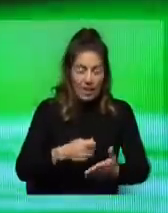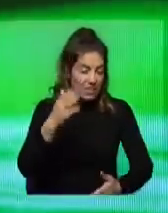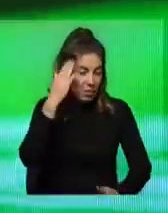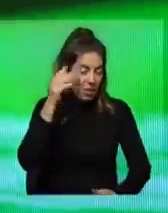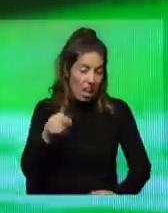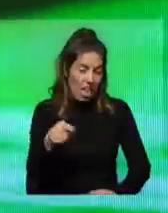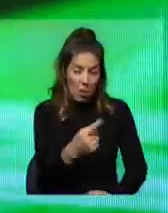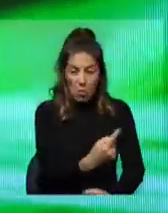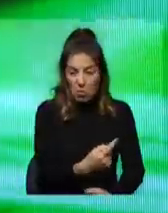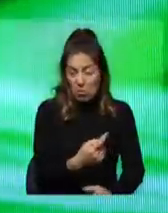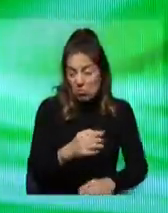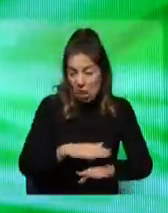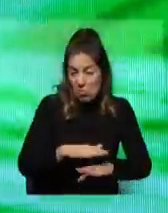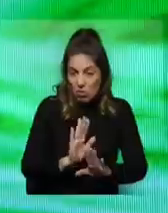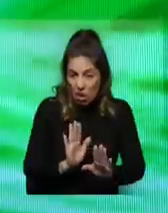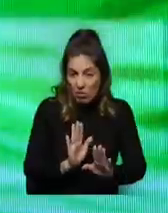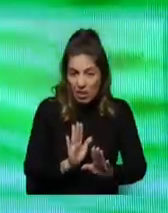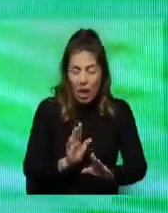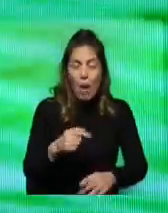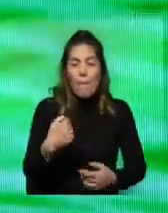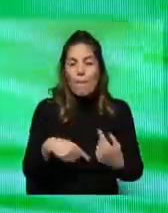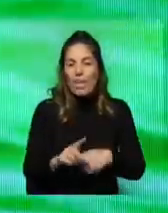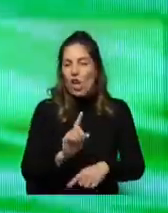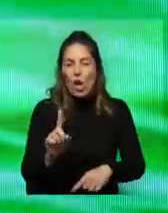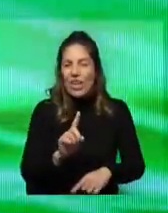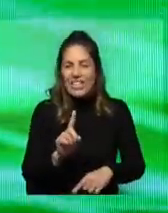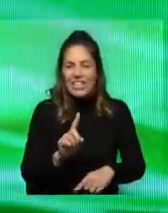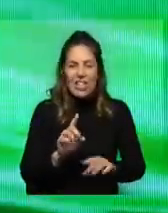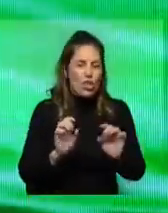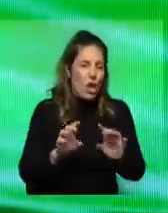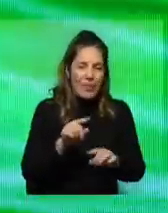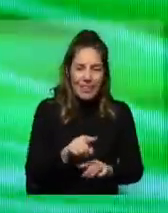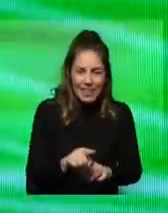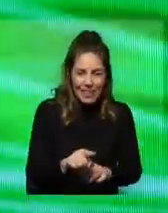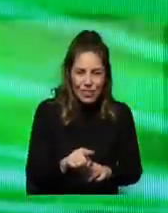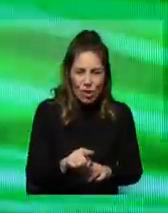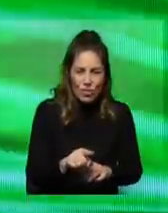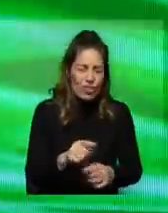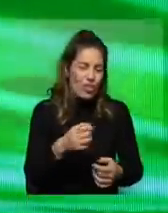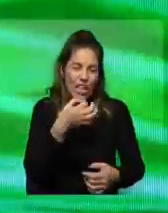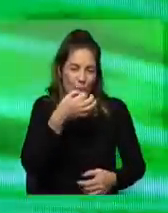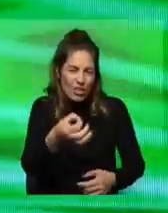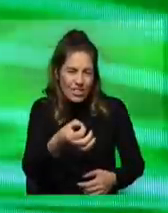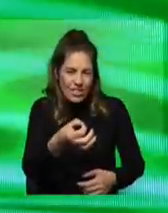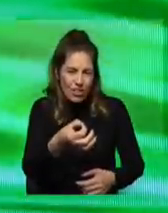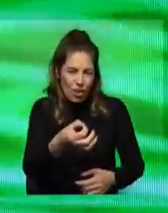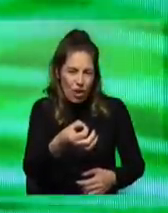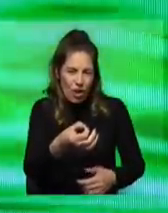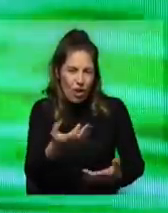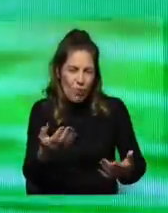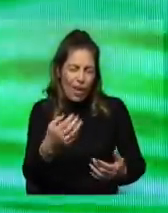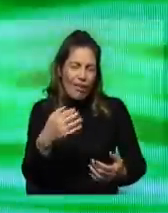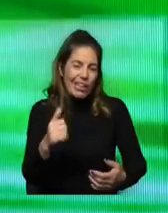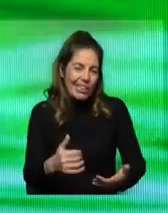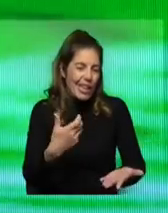habrá sobrellevar pero no no no no no no se trata de eso porque En definitiva si no estaríamos diciendo bueno el que